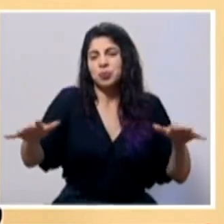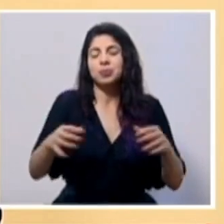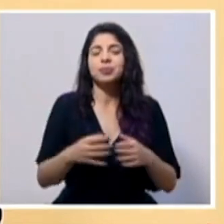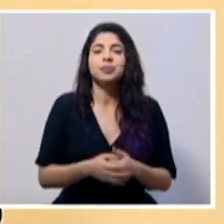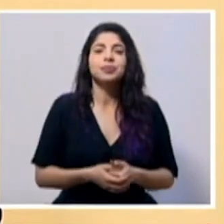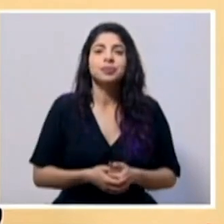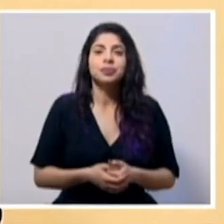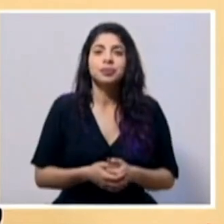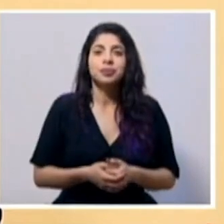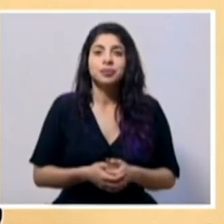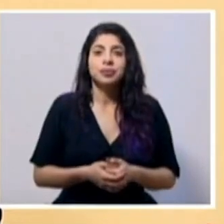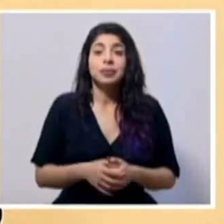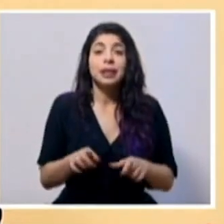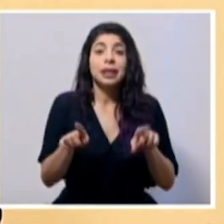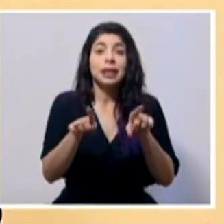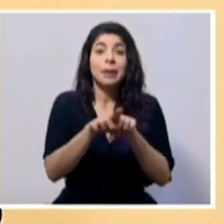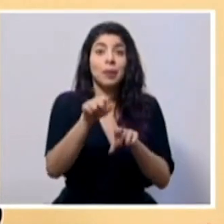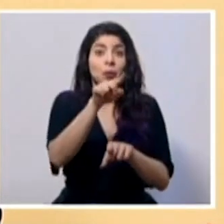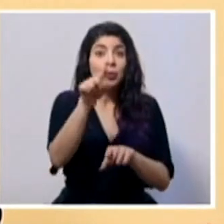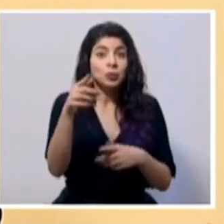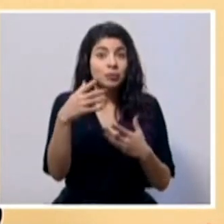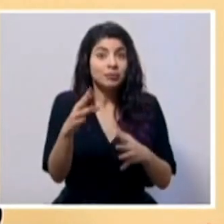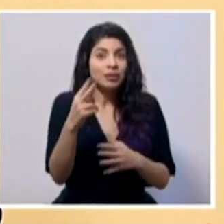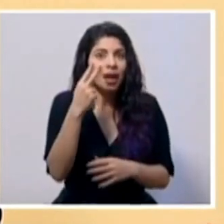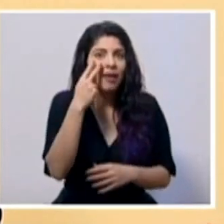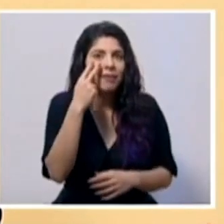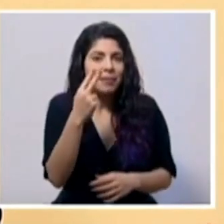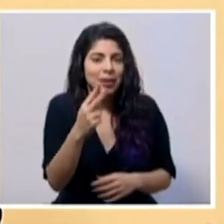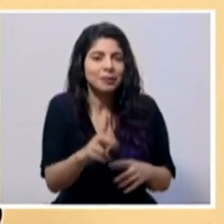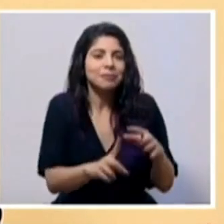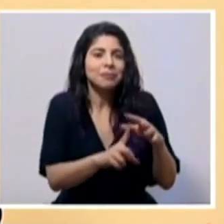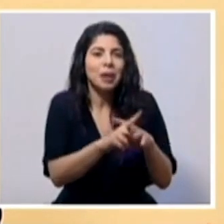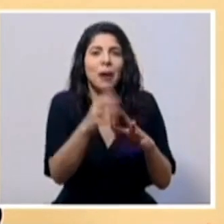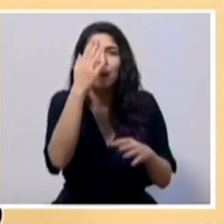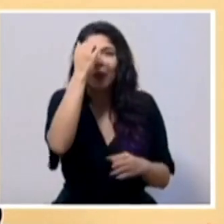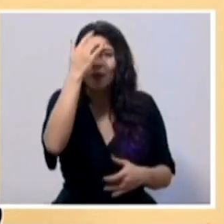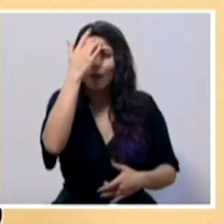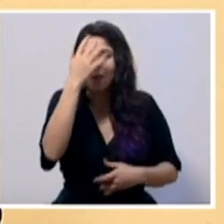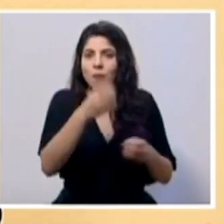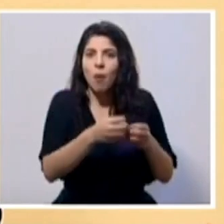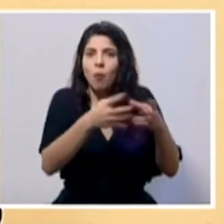todavía existe. Y también ustedes han visto, eso se ha reflejado obviamente en el aumento de